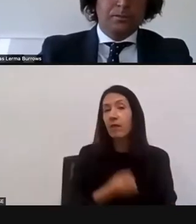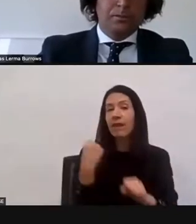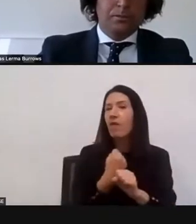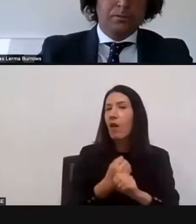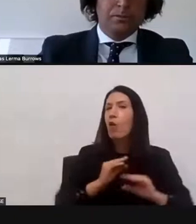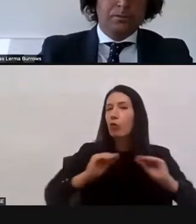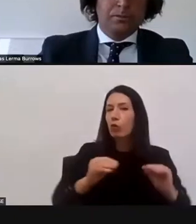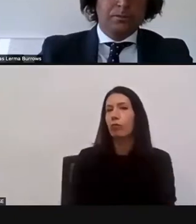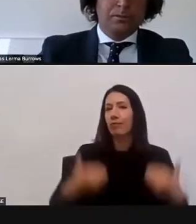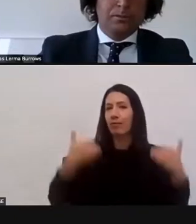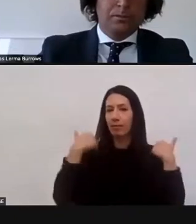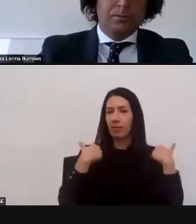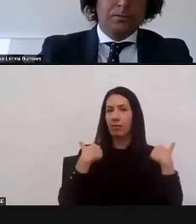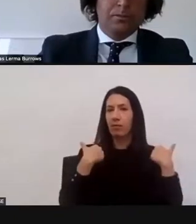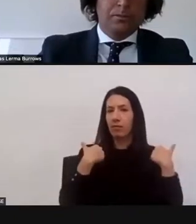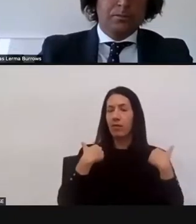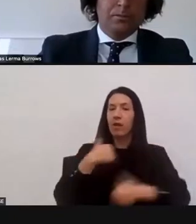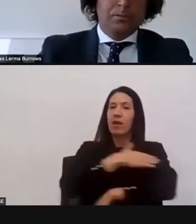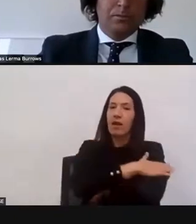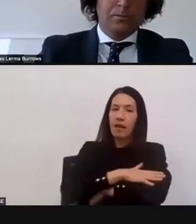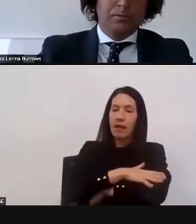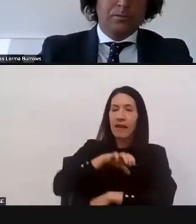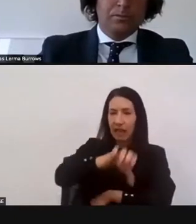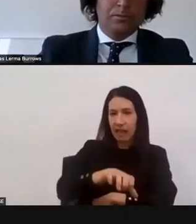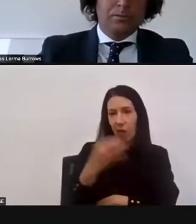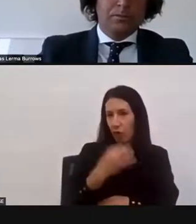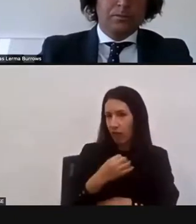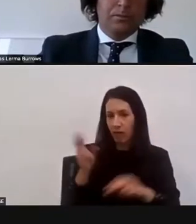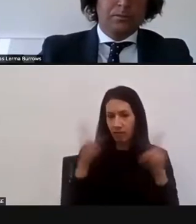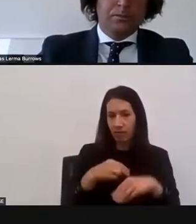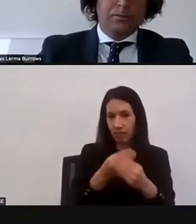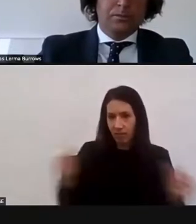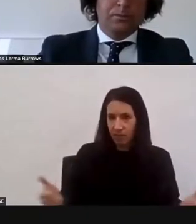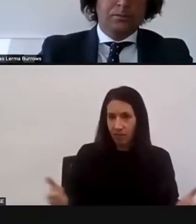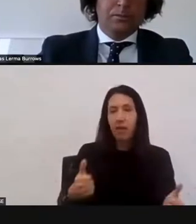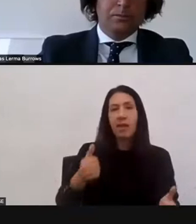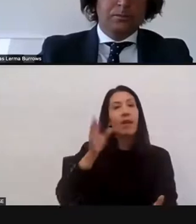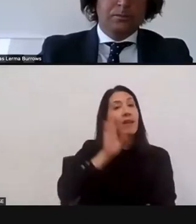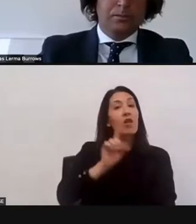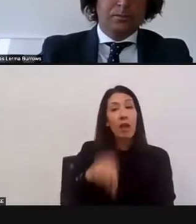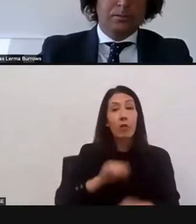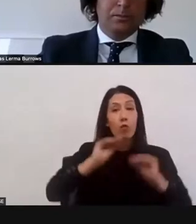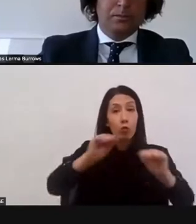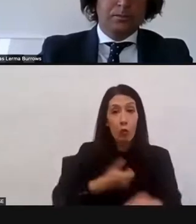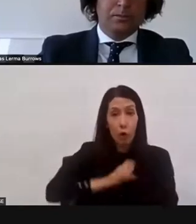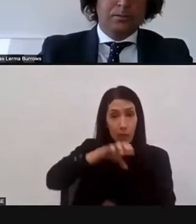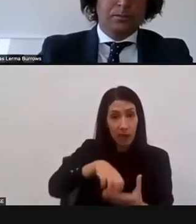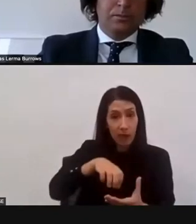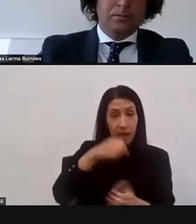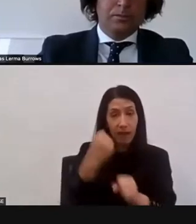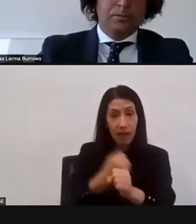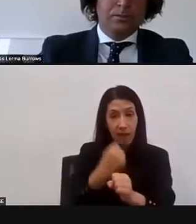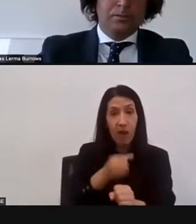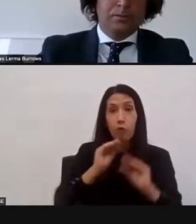al Estado represiva a este tipo de delitos, sino también en la comisaría que él trabaja, en el trabajo que está